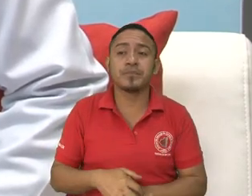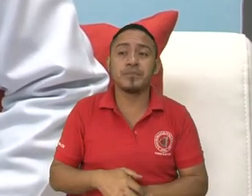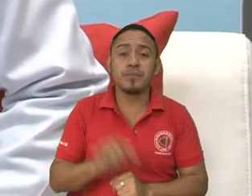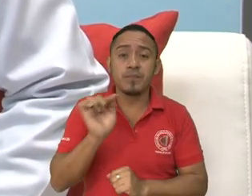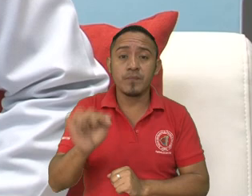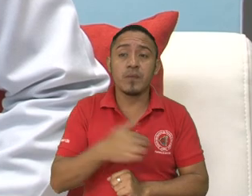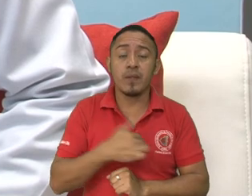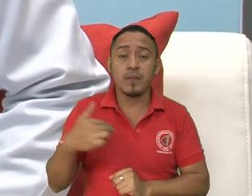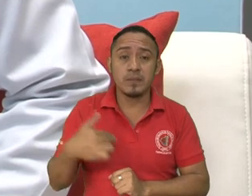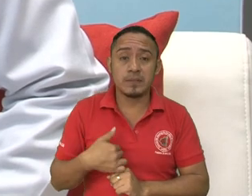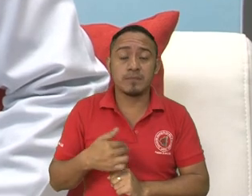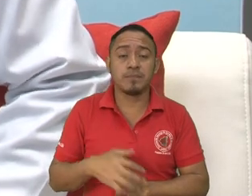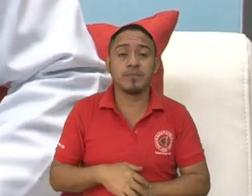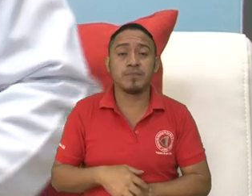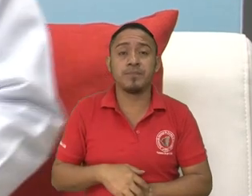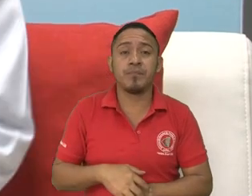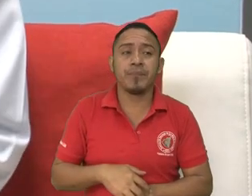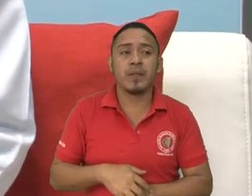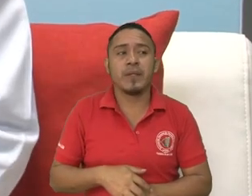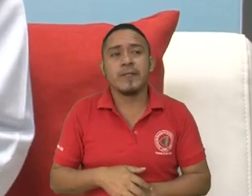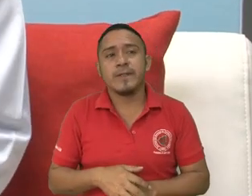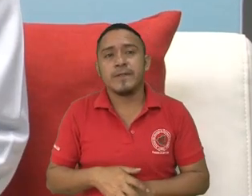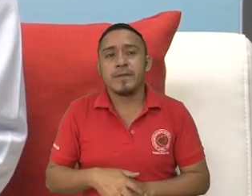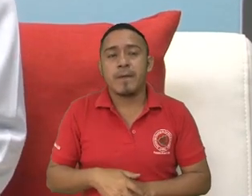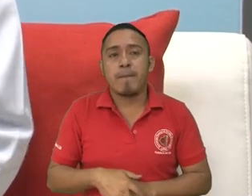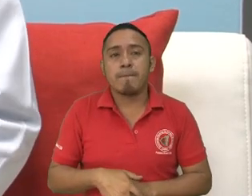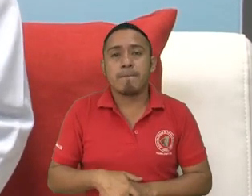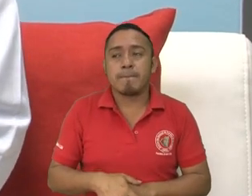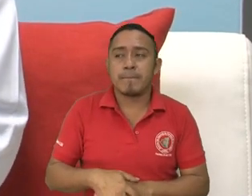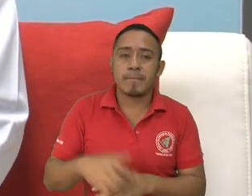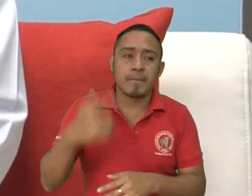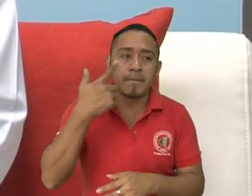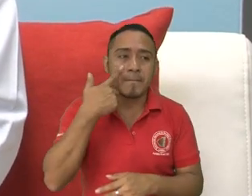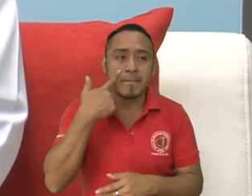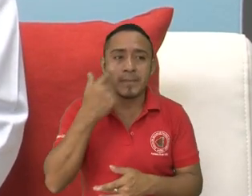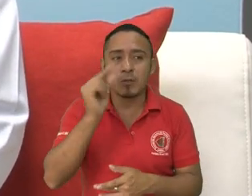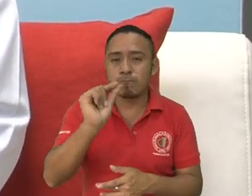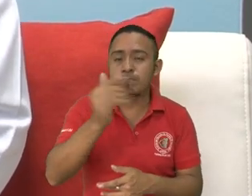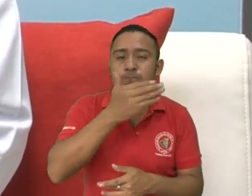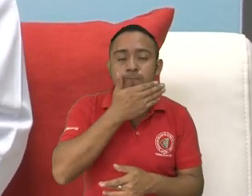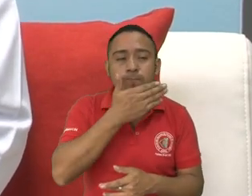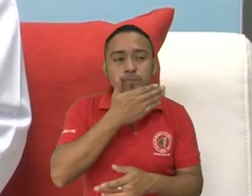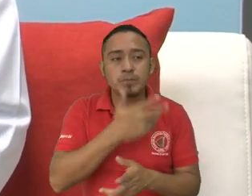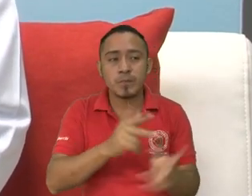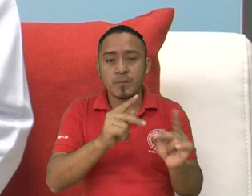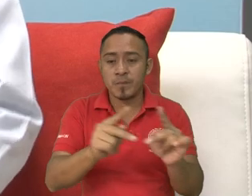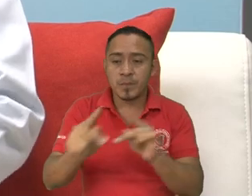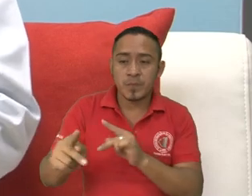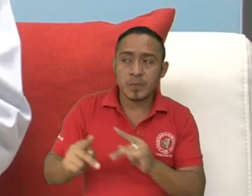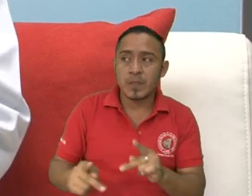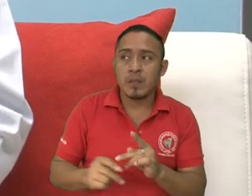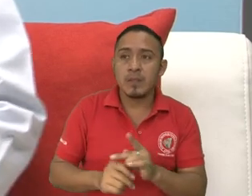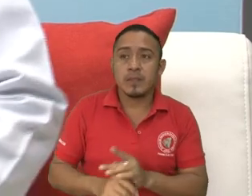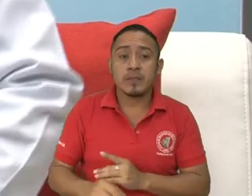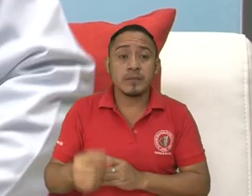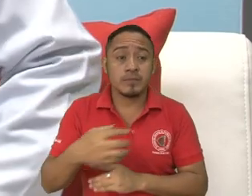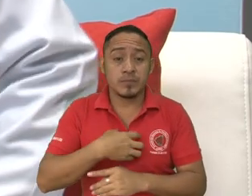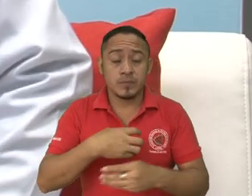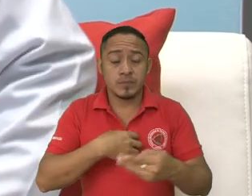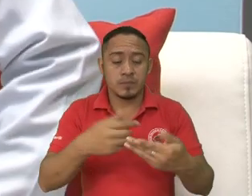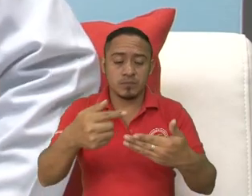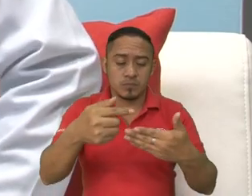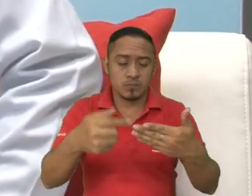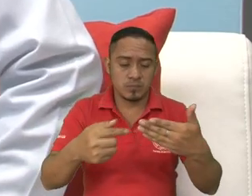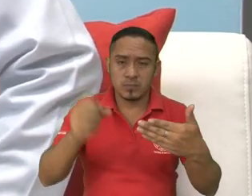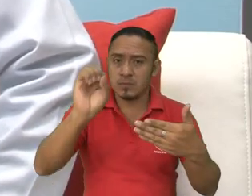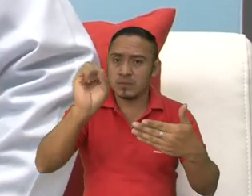hacer el diagnóstico es un poquito, podríamos decir que complicado, porque la población presenta síntomas